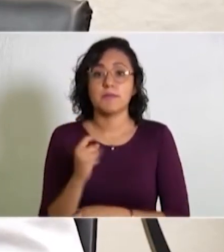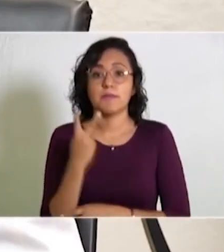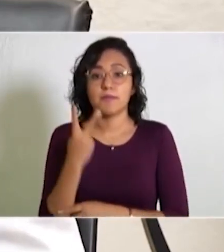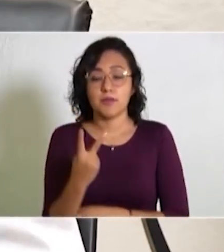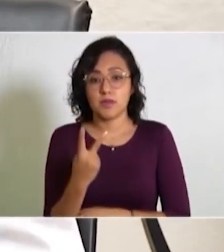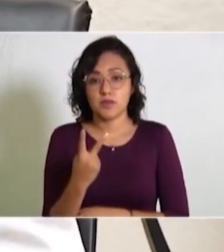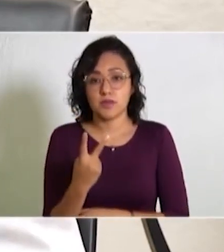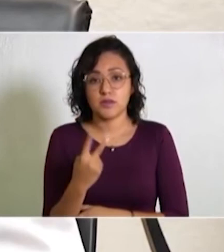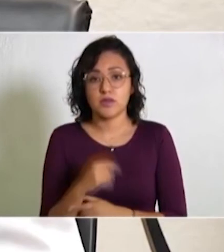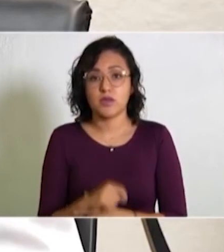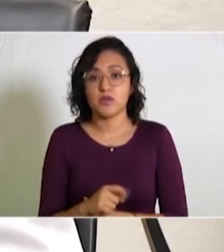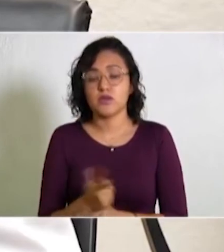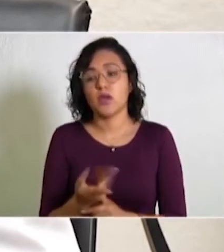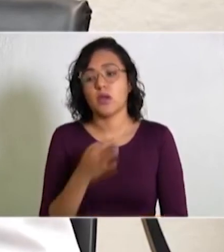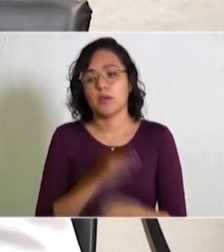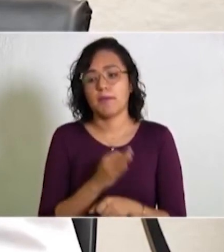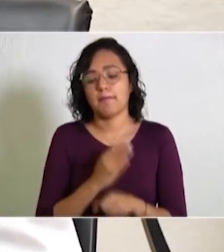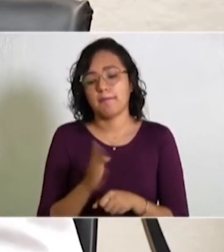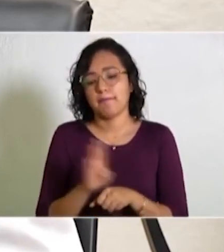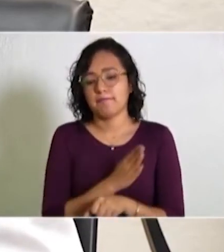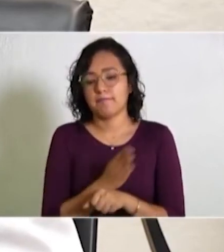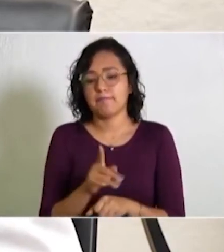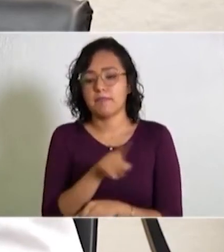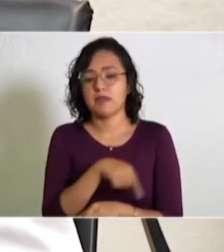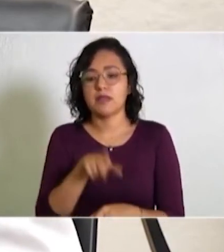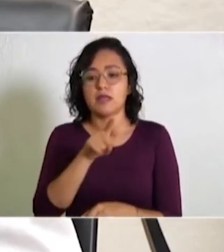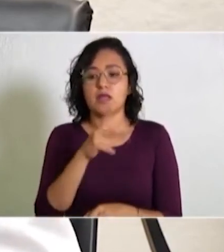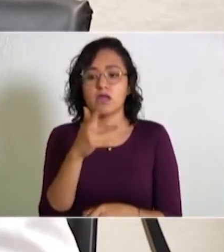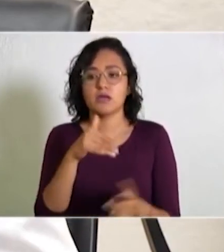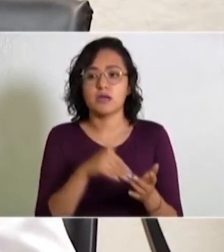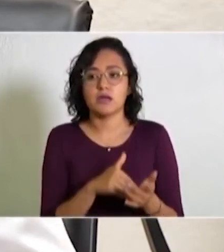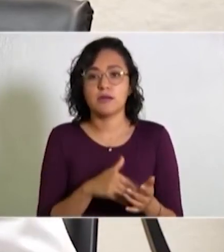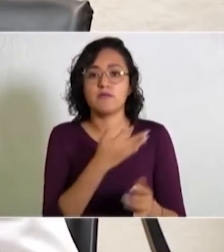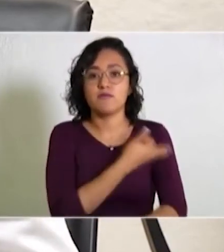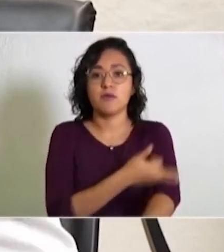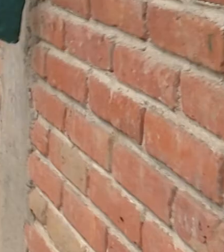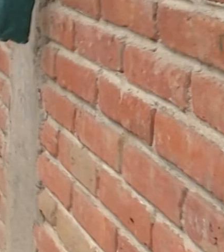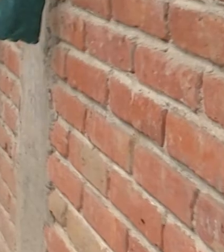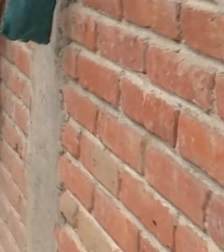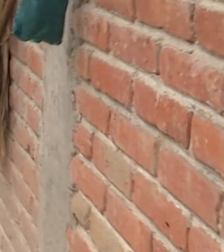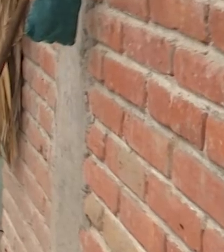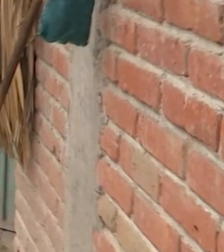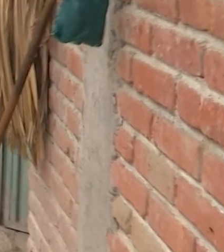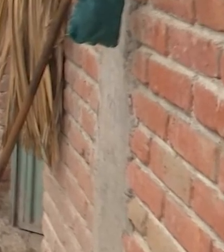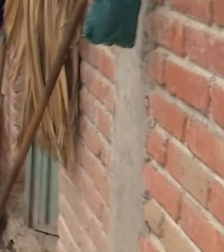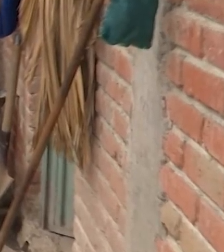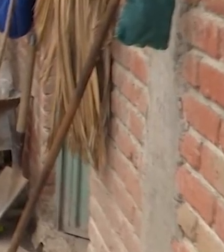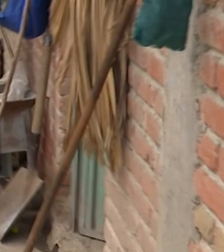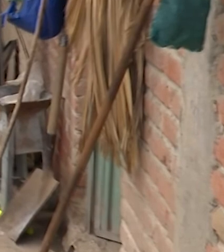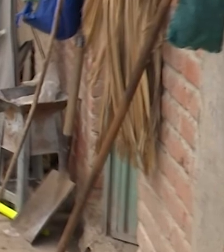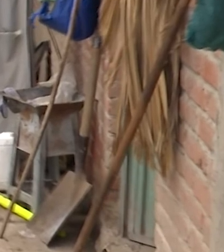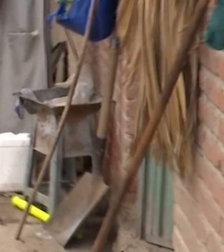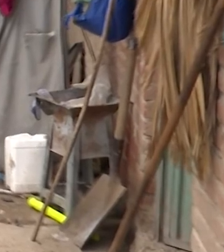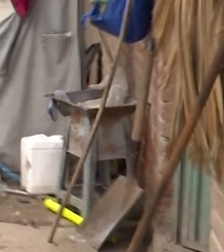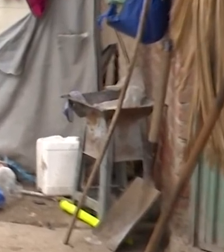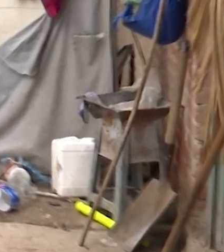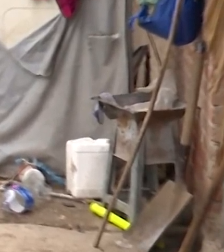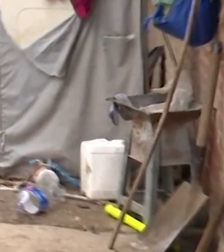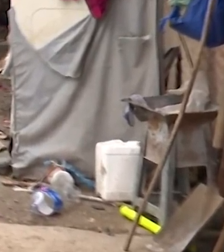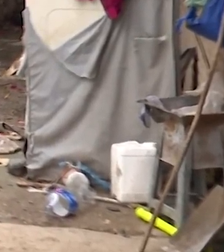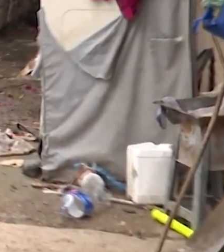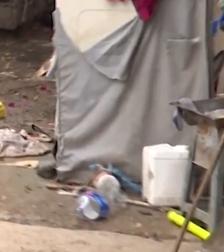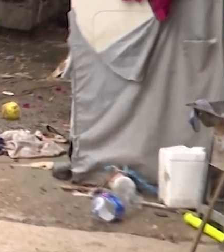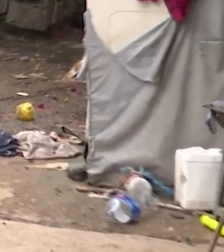19.622 acciones, lo cual beneficiará a 78.000 familias pobladas. Para SED Noticias, Iris Becerril.